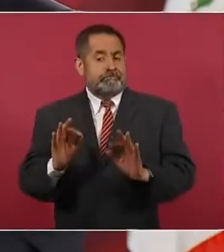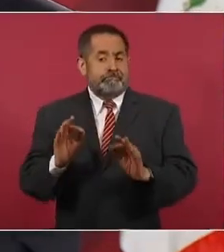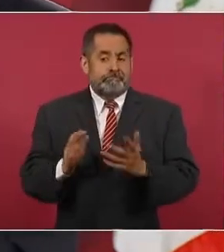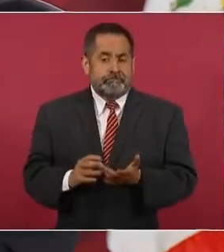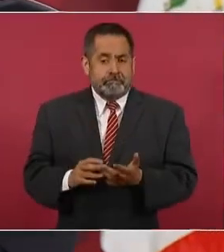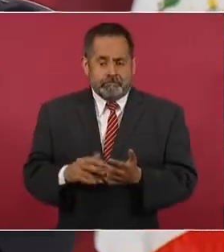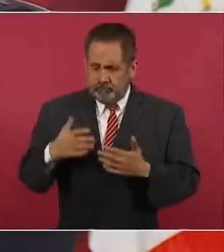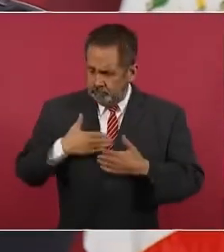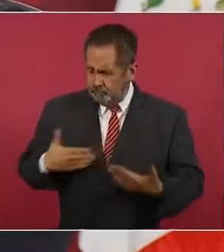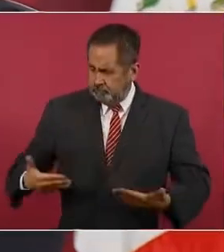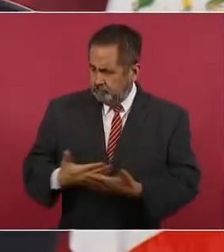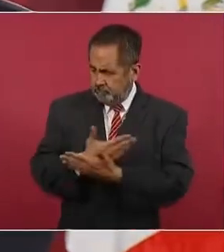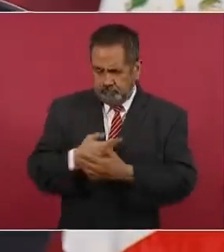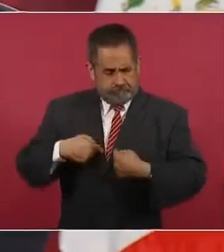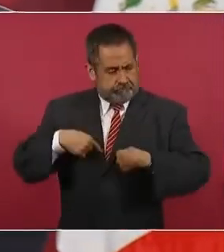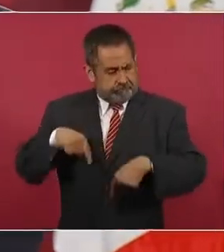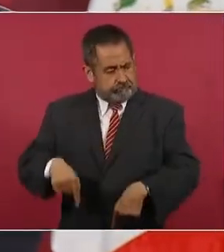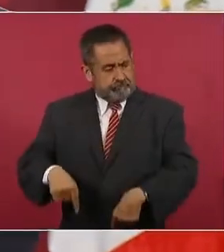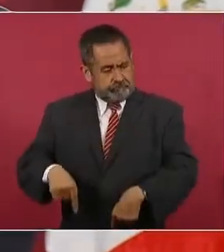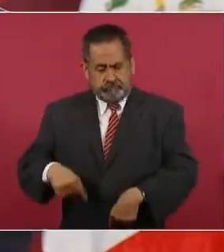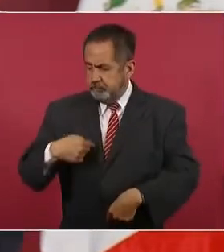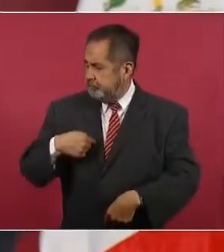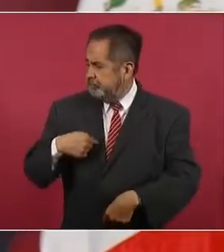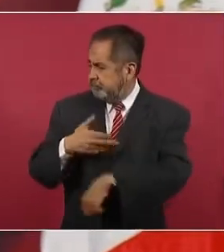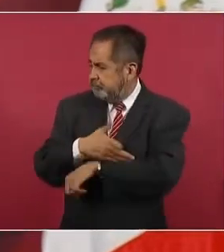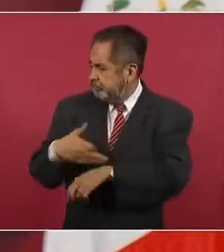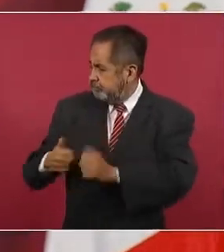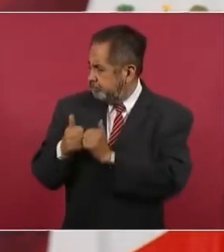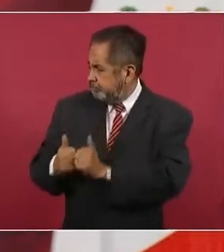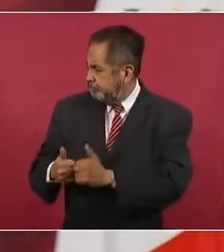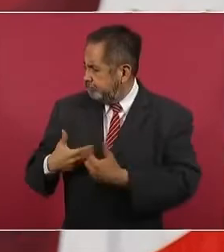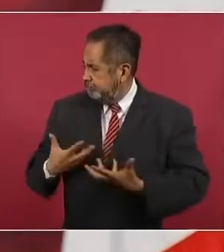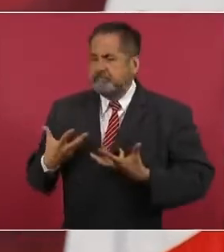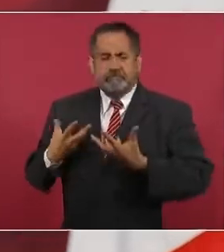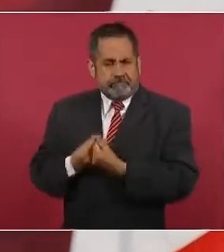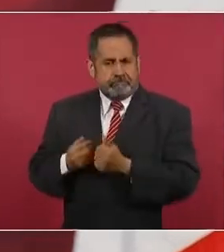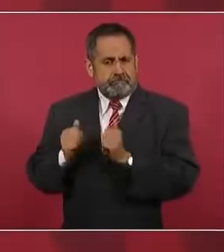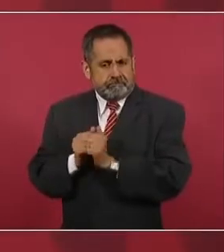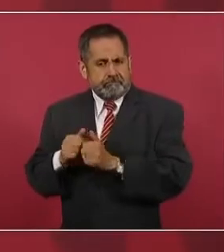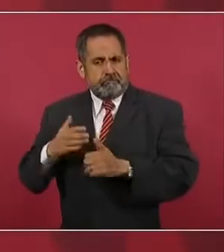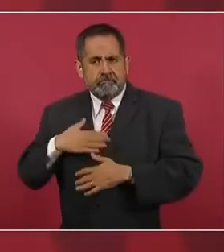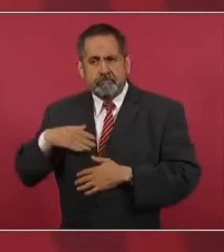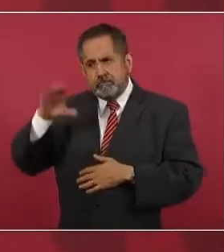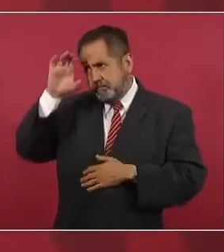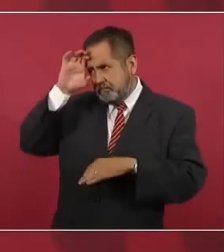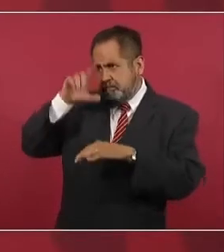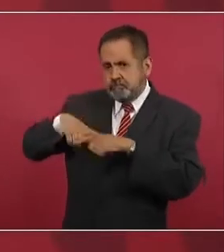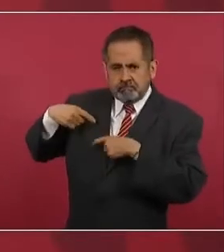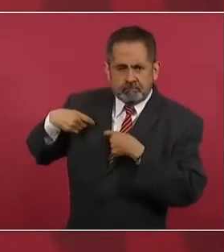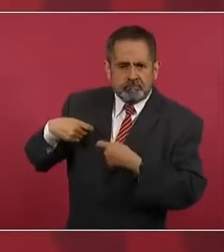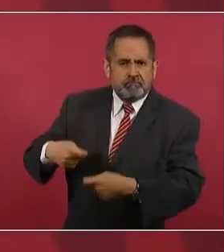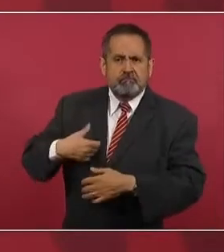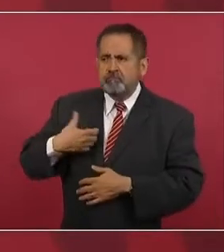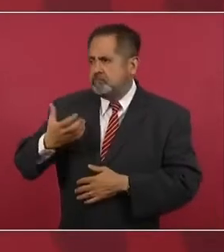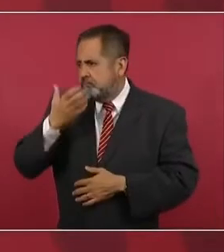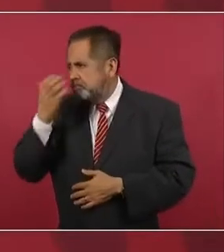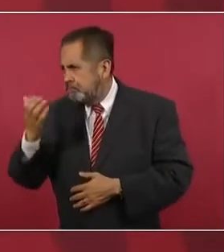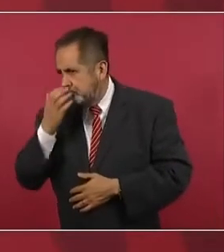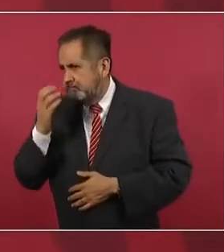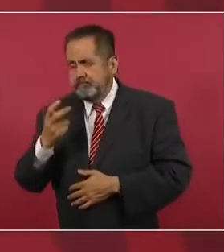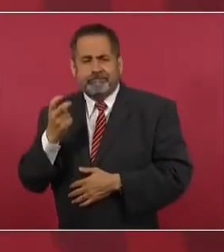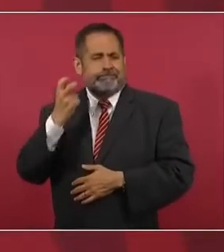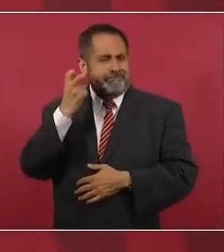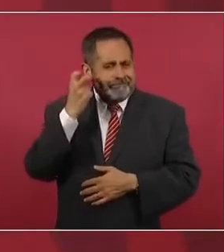donde nació, donde están sus seres queridos, o sea, sus culturas, sus tradiciones. Ese